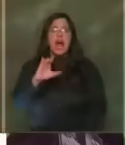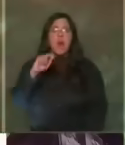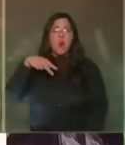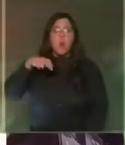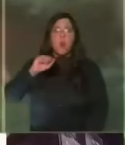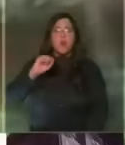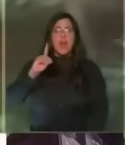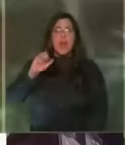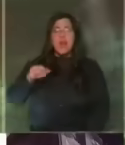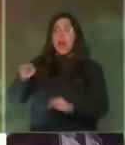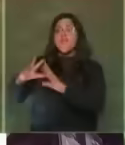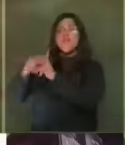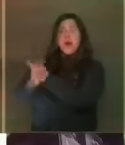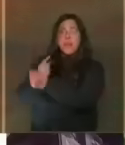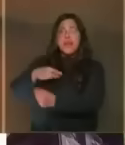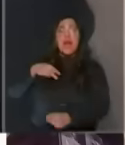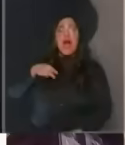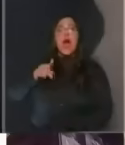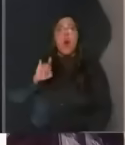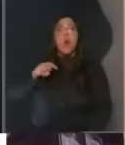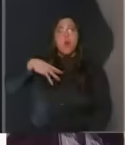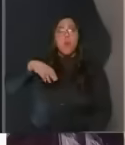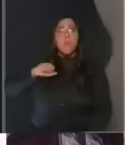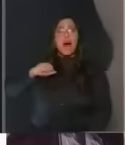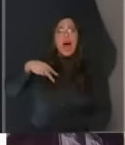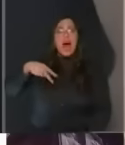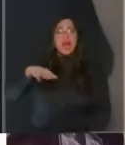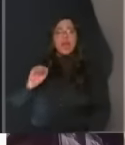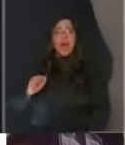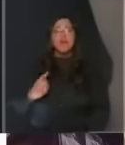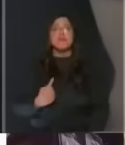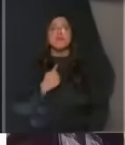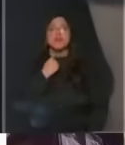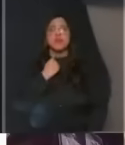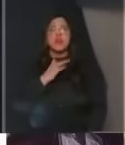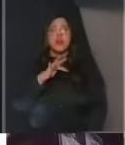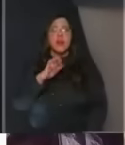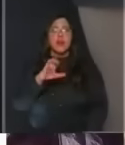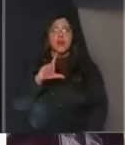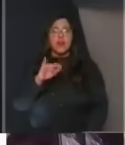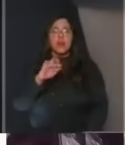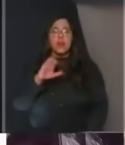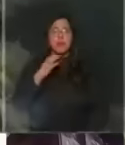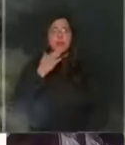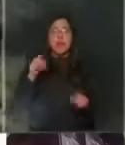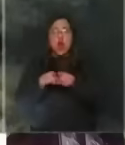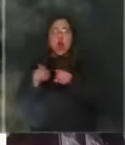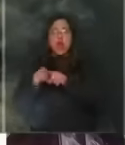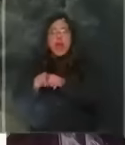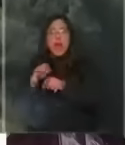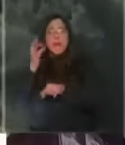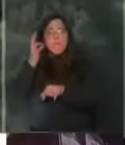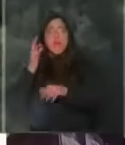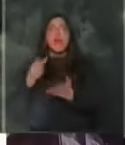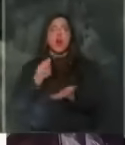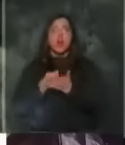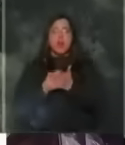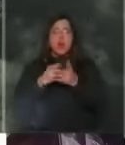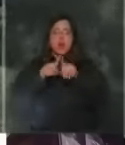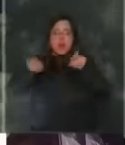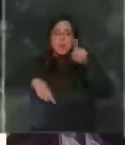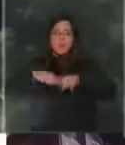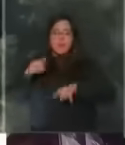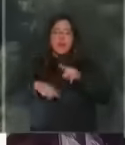umaña es una de las tantas afectadas Felipe junto a sus hermanas compraron este terreno de 5000 m cuad y